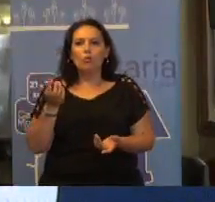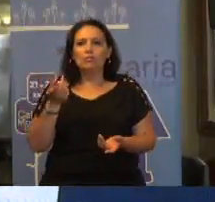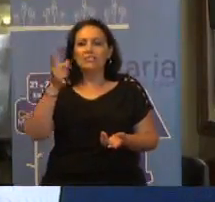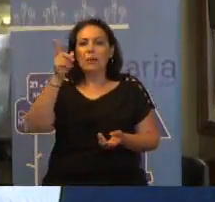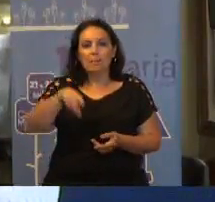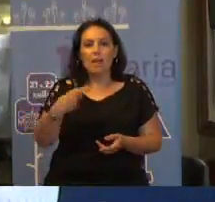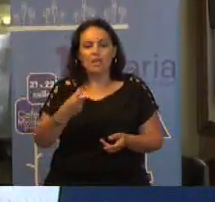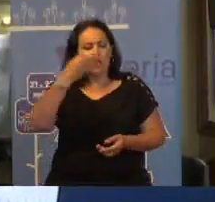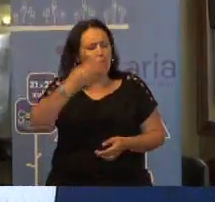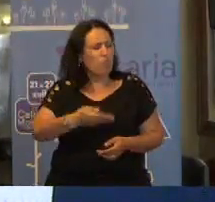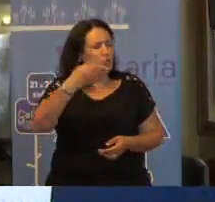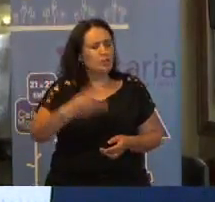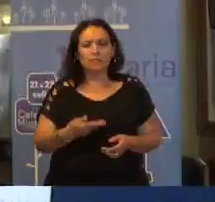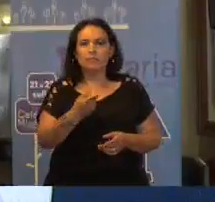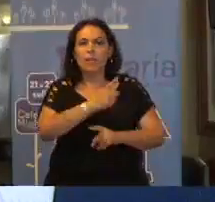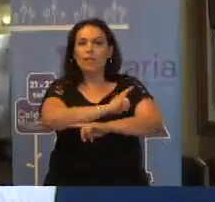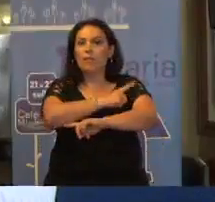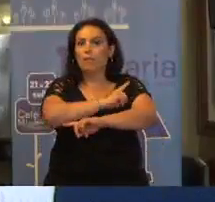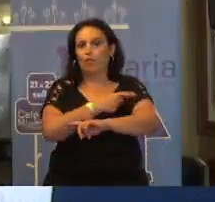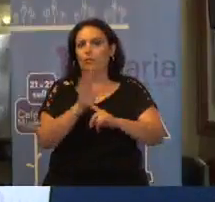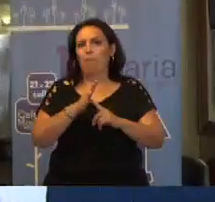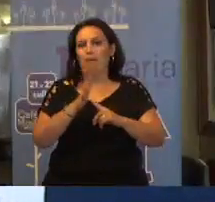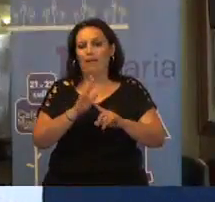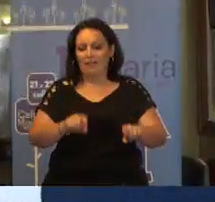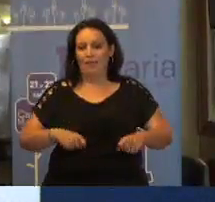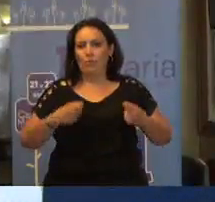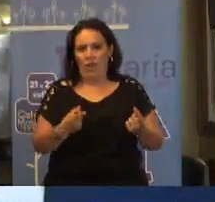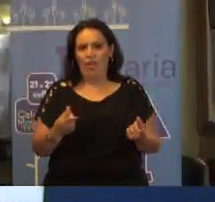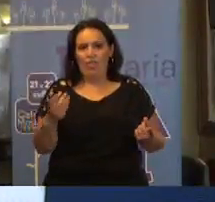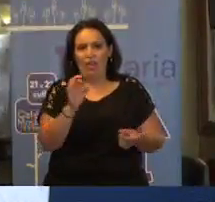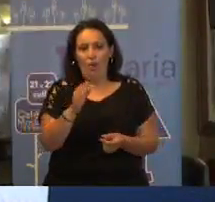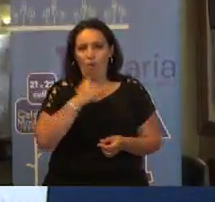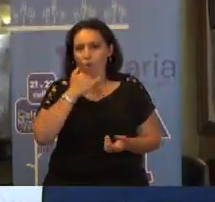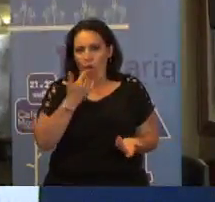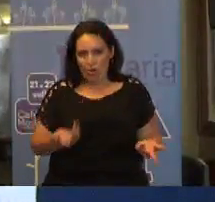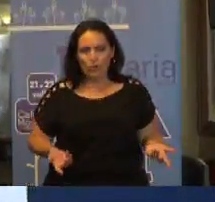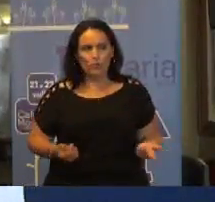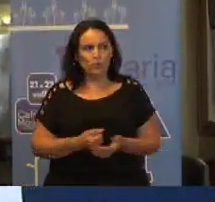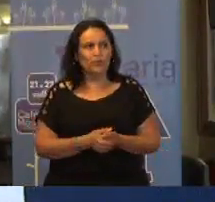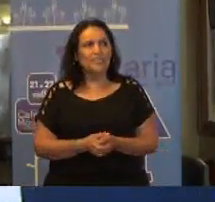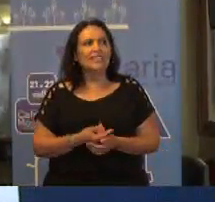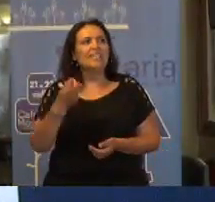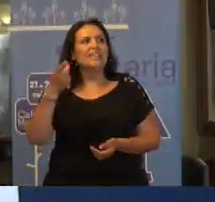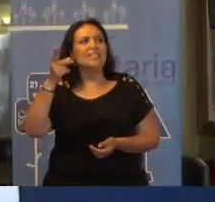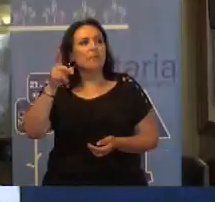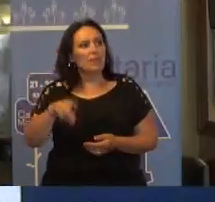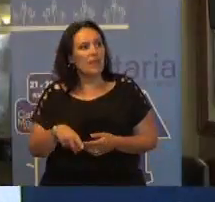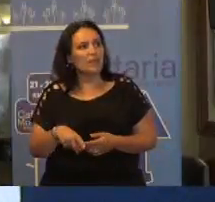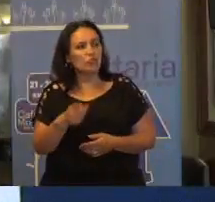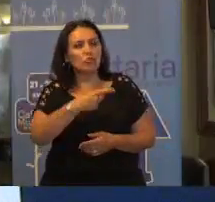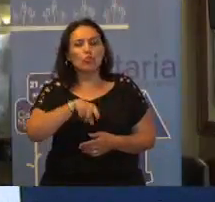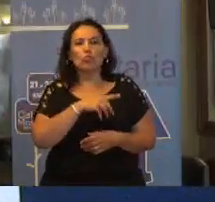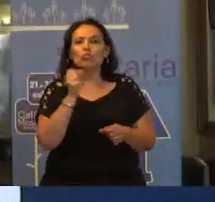unha parte de relación cos parques e co contorno de Pontevedra. Por outra banda, tamén, como vos dicía, estamos